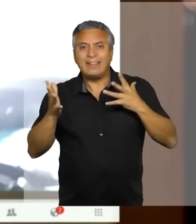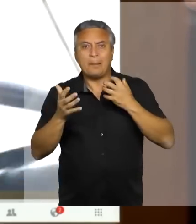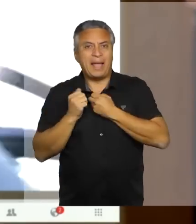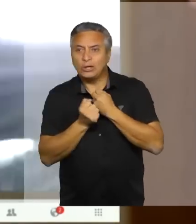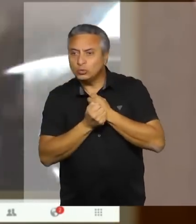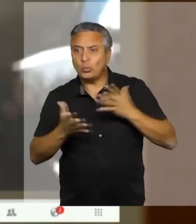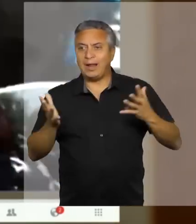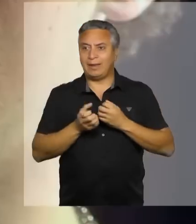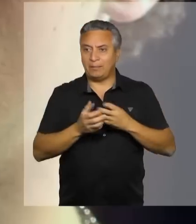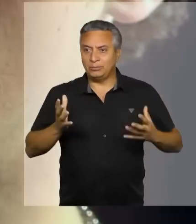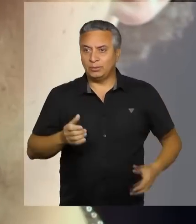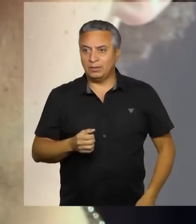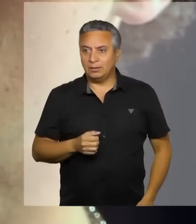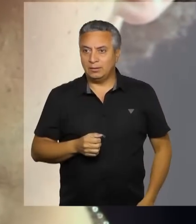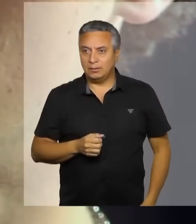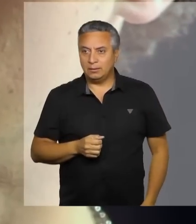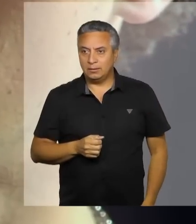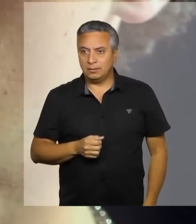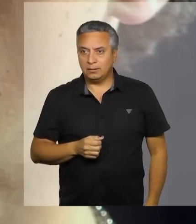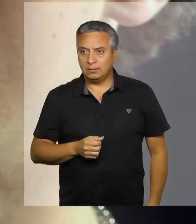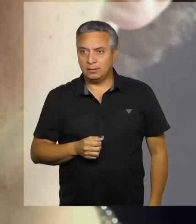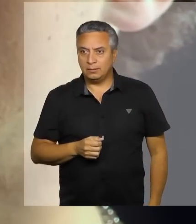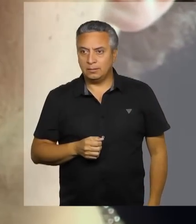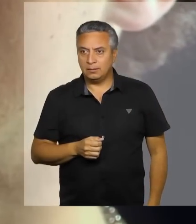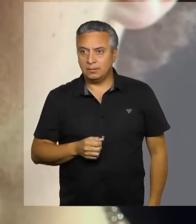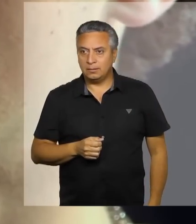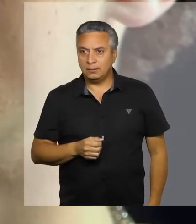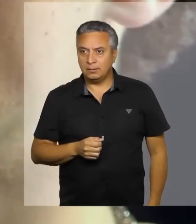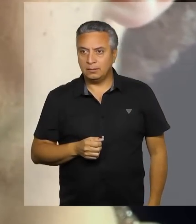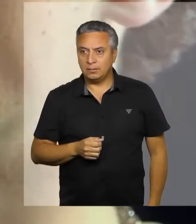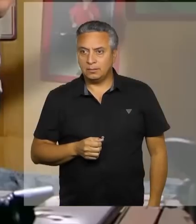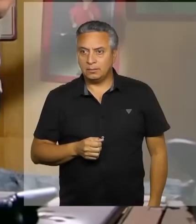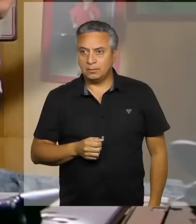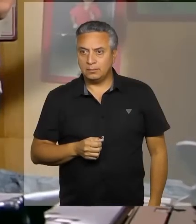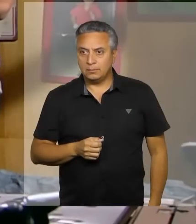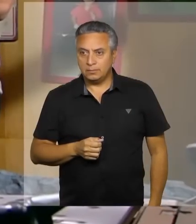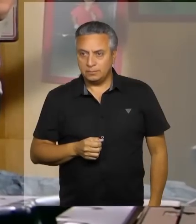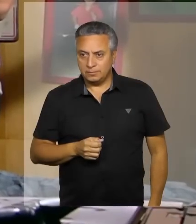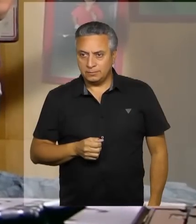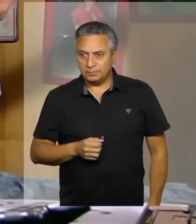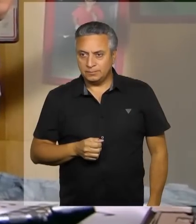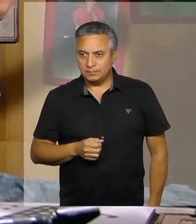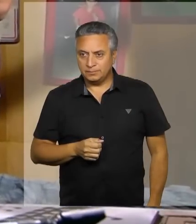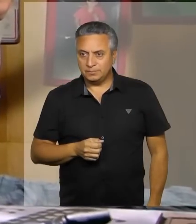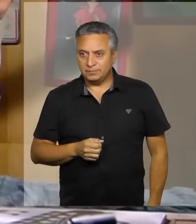¡Suéltame! ¡Soy un asqueroso! ¡Todo el mundo te va a ver lo que hiciste! ¡Ese huevo trató de abusarse en mí!